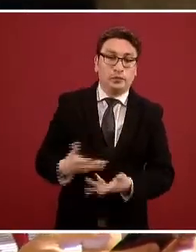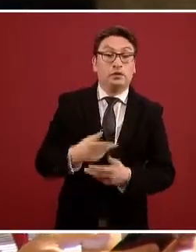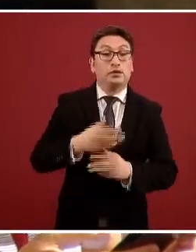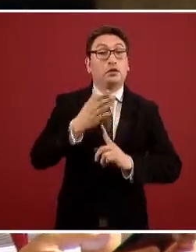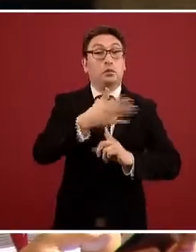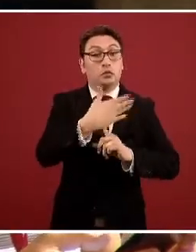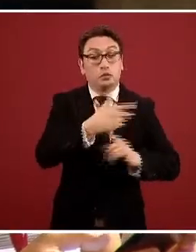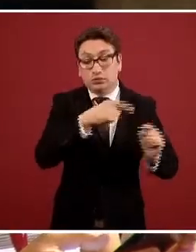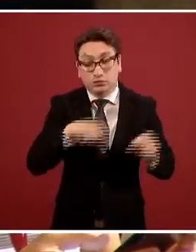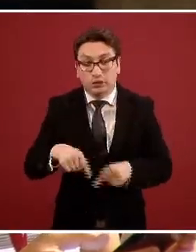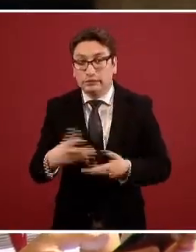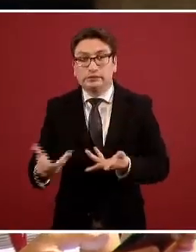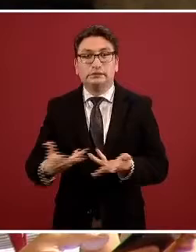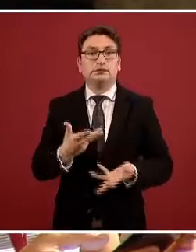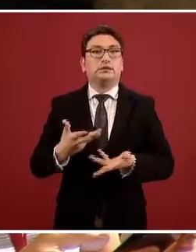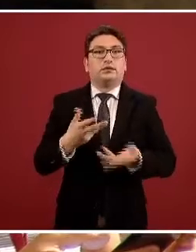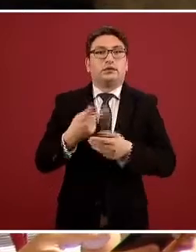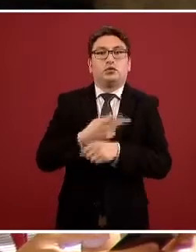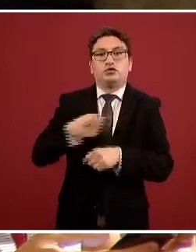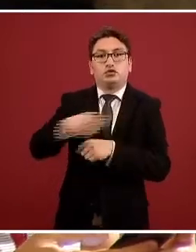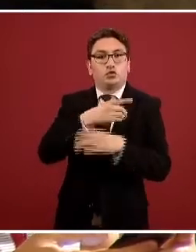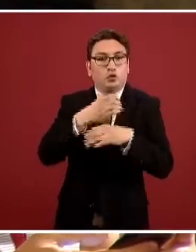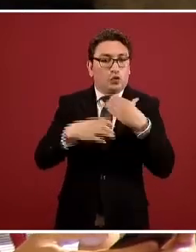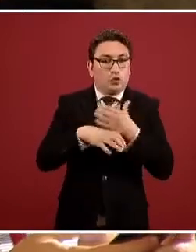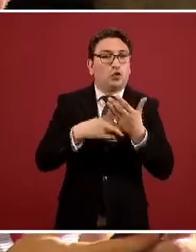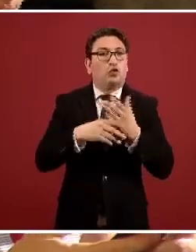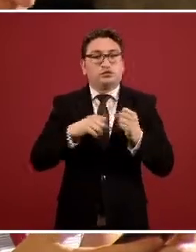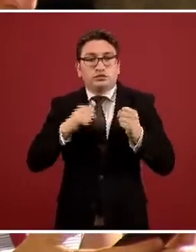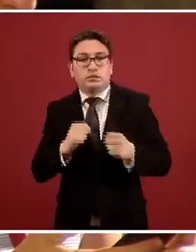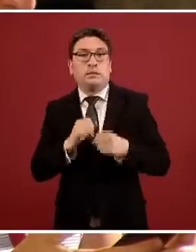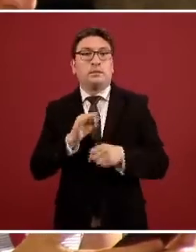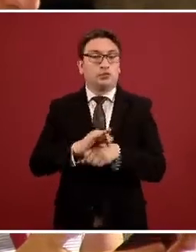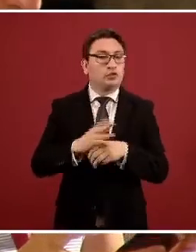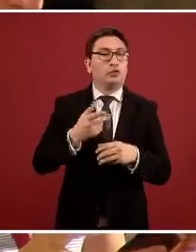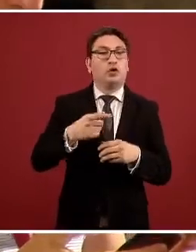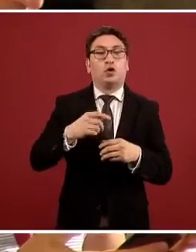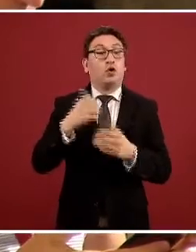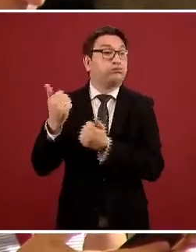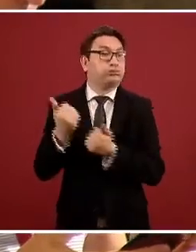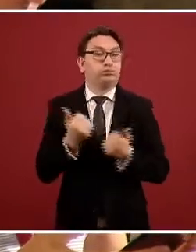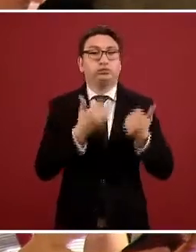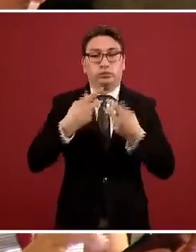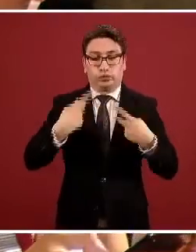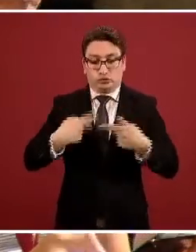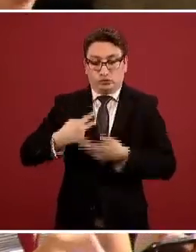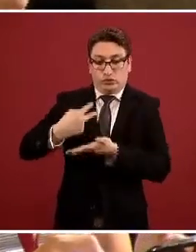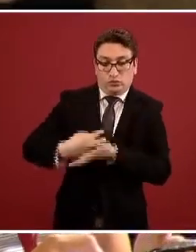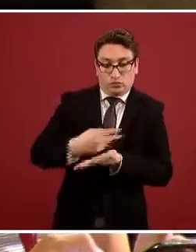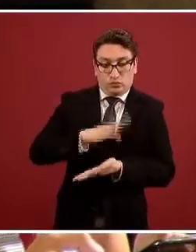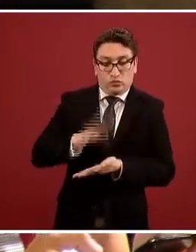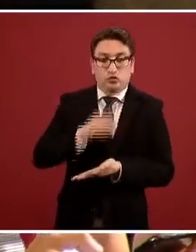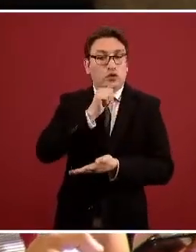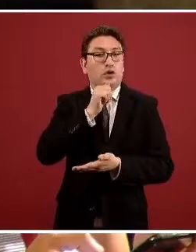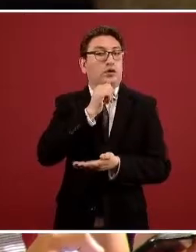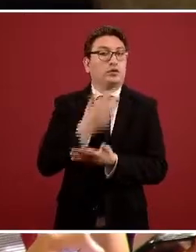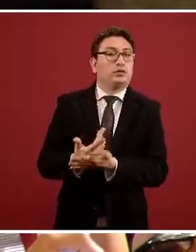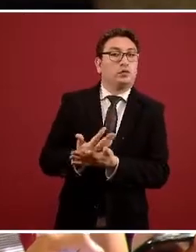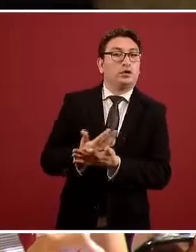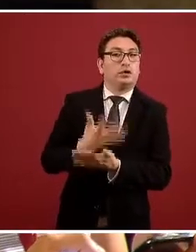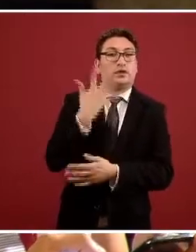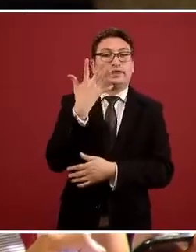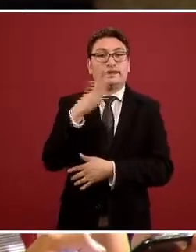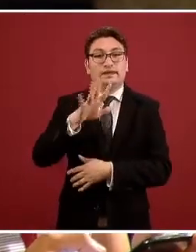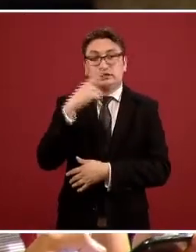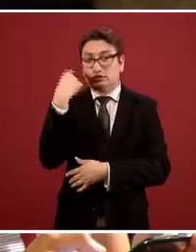ambulancia comentó que pues no tenía el equipo necesario de bioseguridad para justamente trasladar el cadáver cadáver y pasaron 10 horas para que